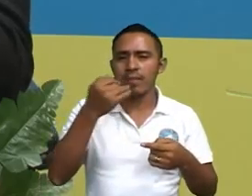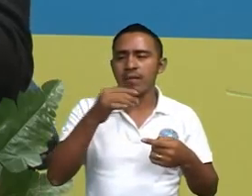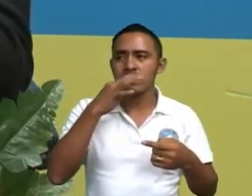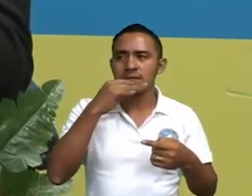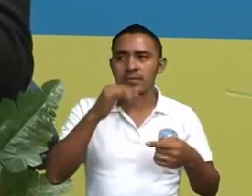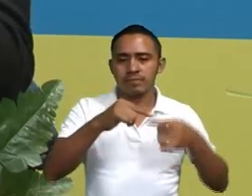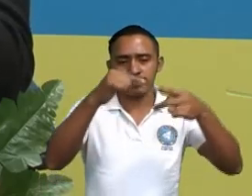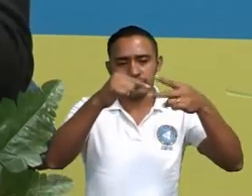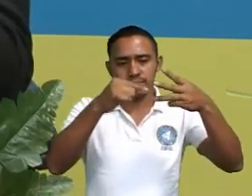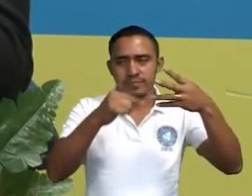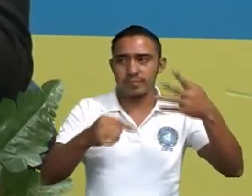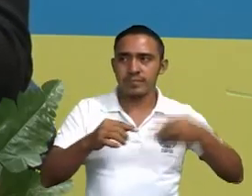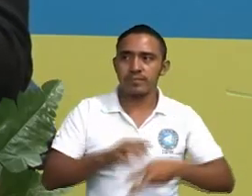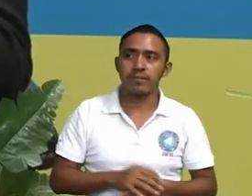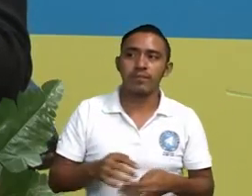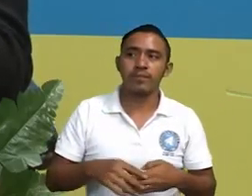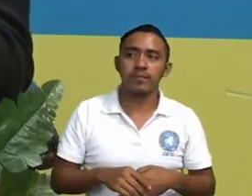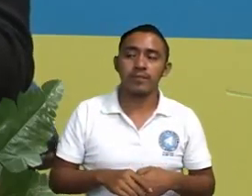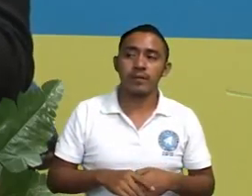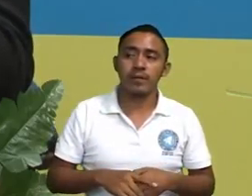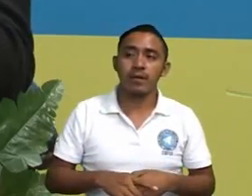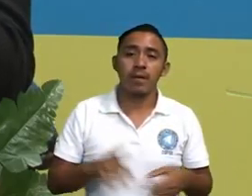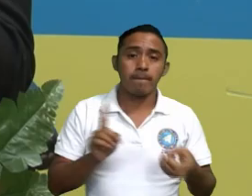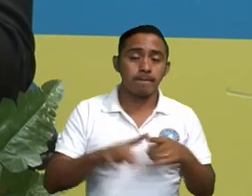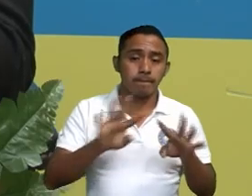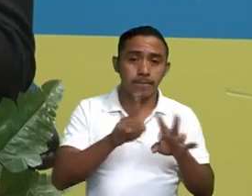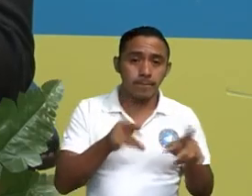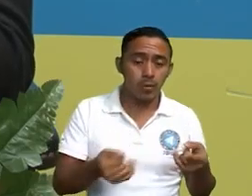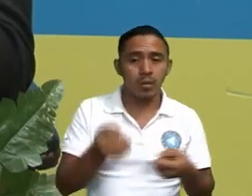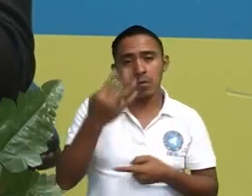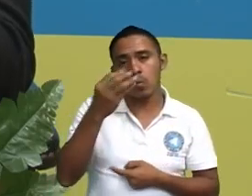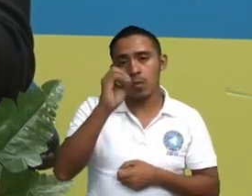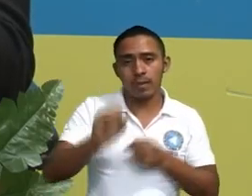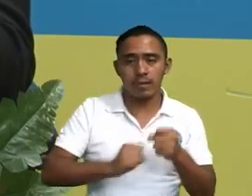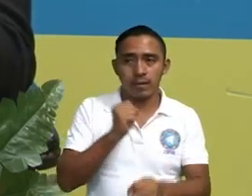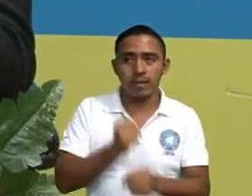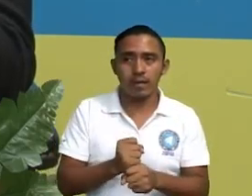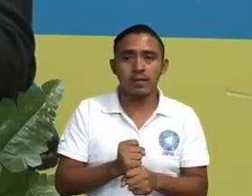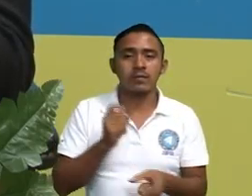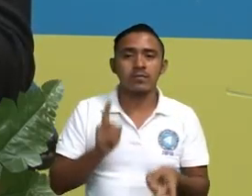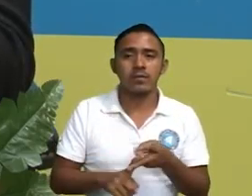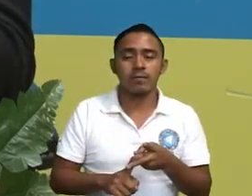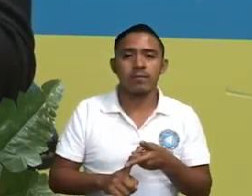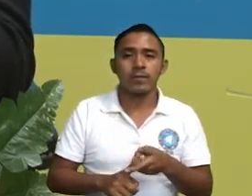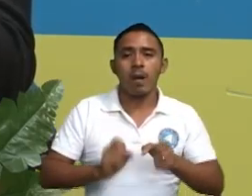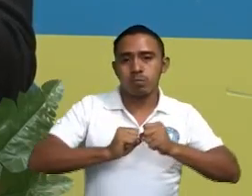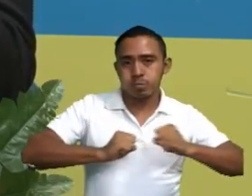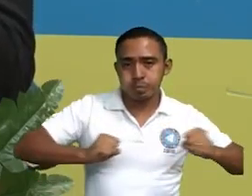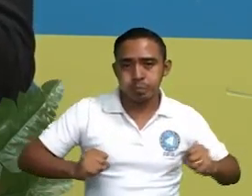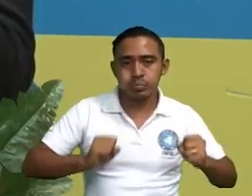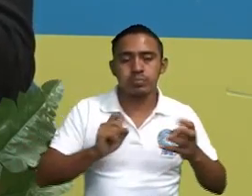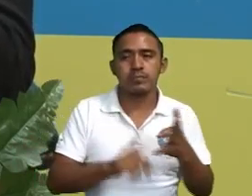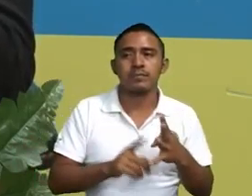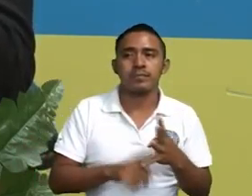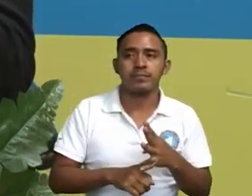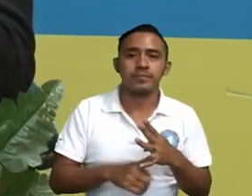una paciente, normalmente es una femenina de 40 años de edad, con obesidad y en edad